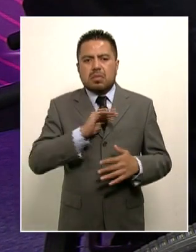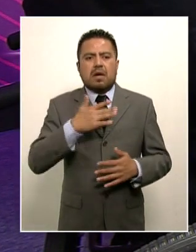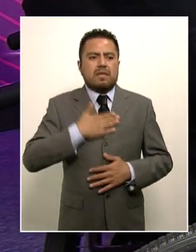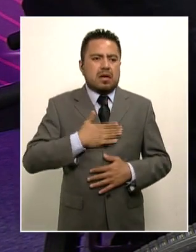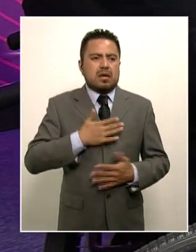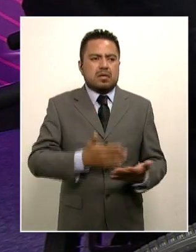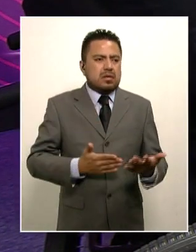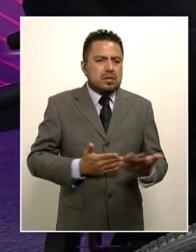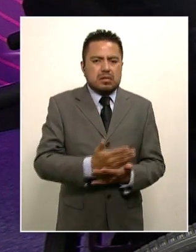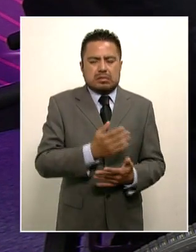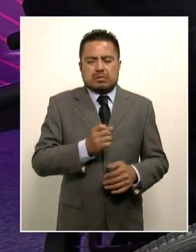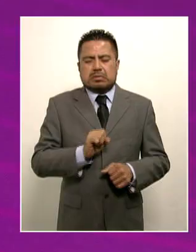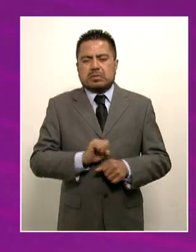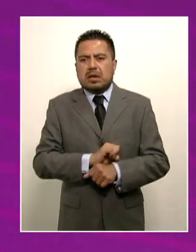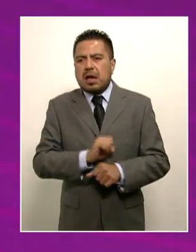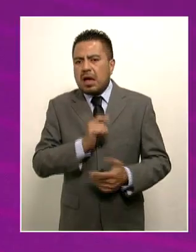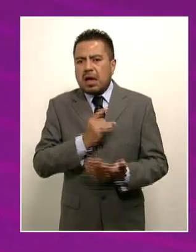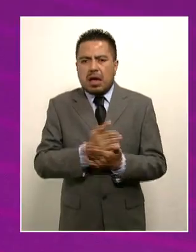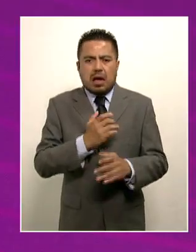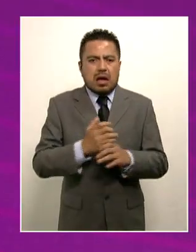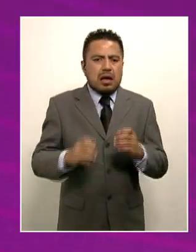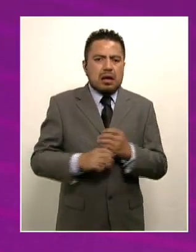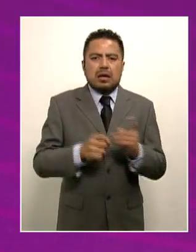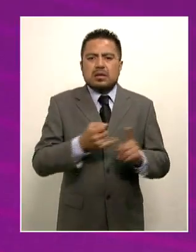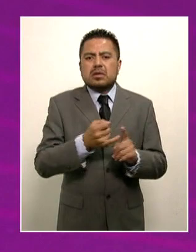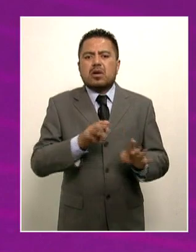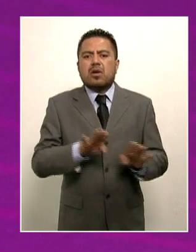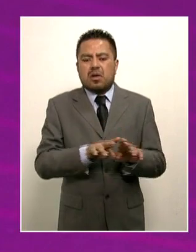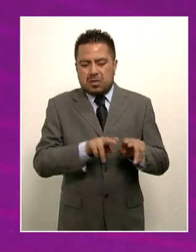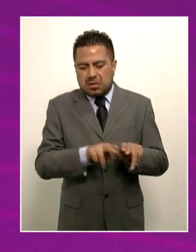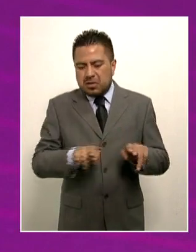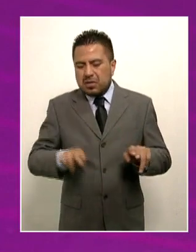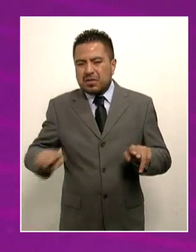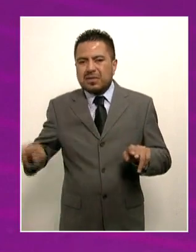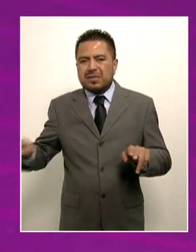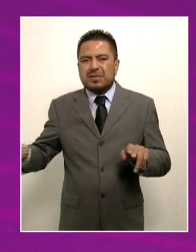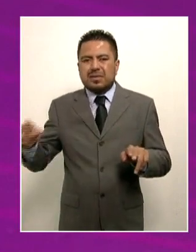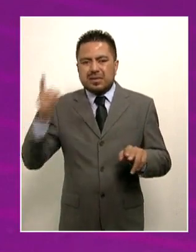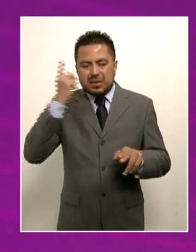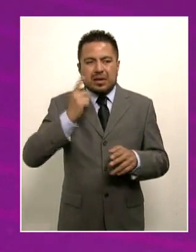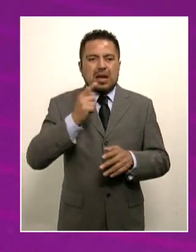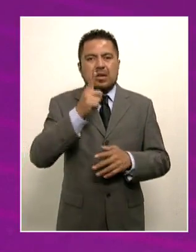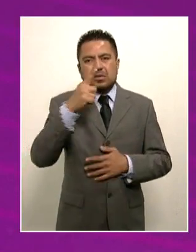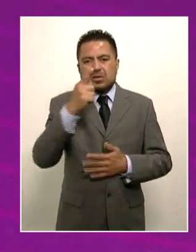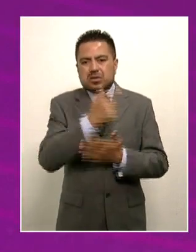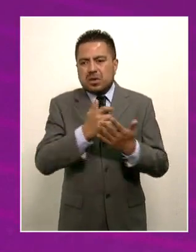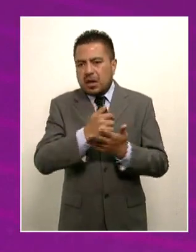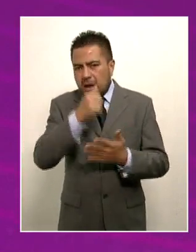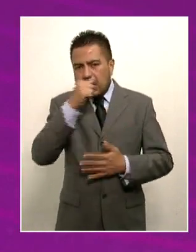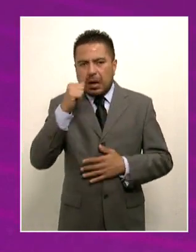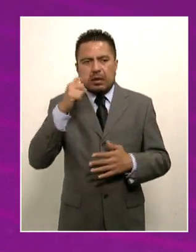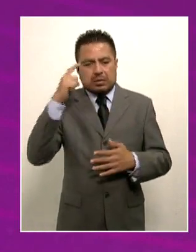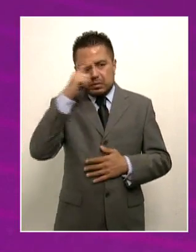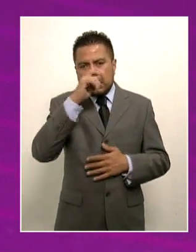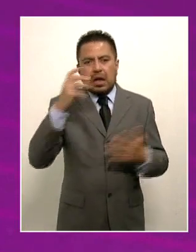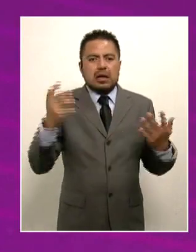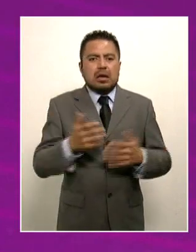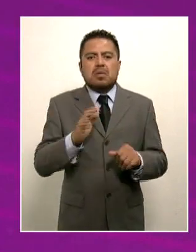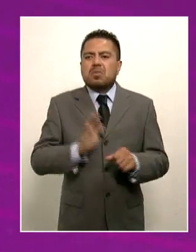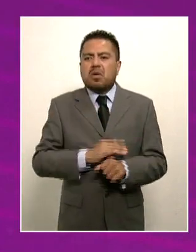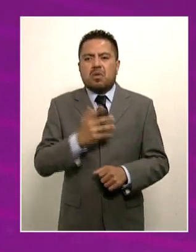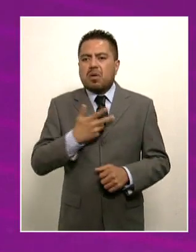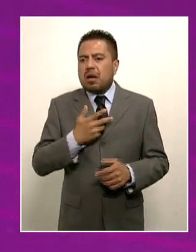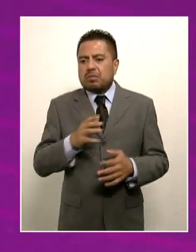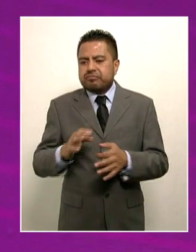tan simples como esa, pues en un albergue en Ciudad Juárez, pues es muy difícil hacerlo porque no existen las condiciones